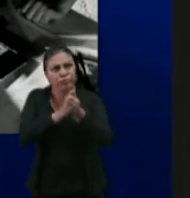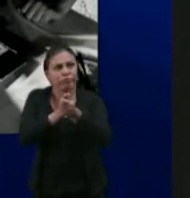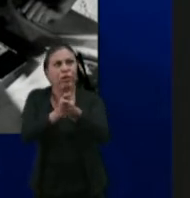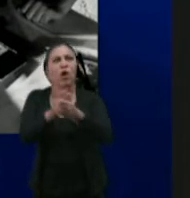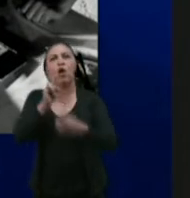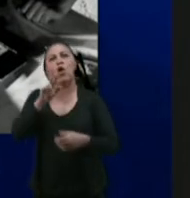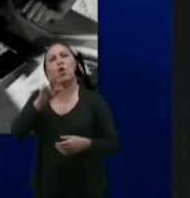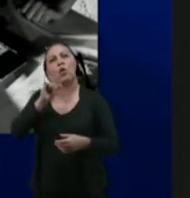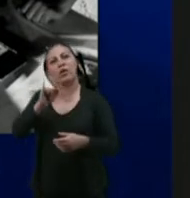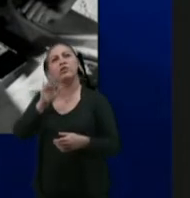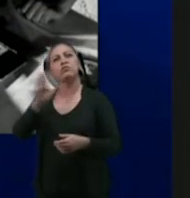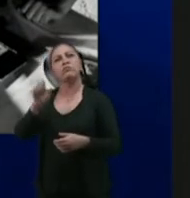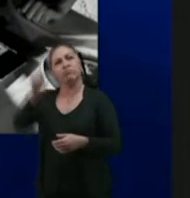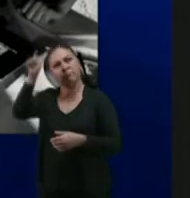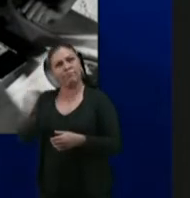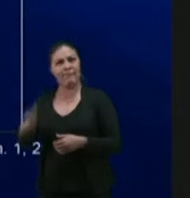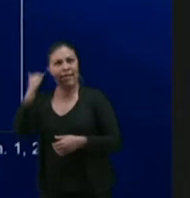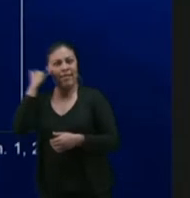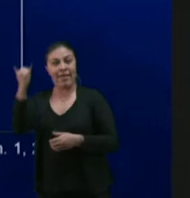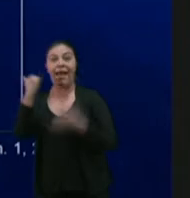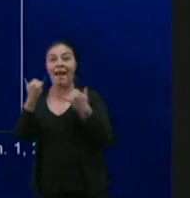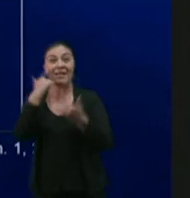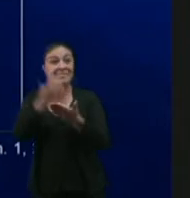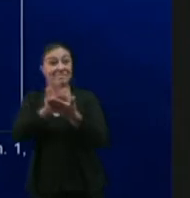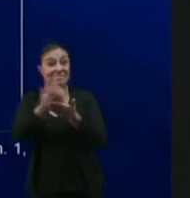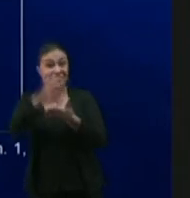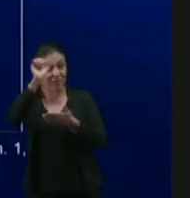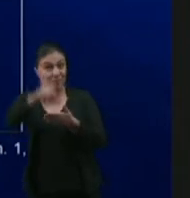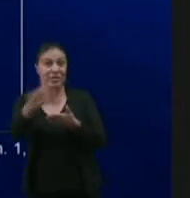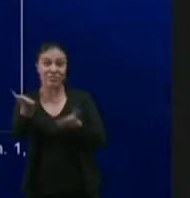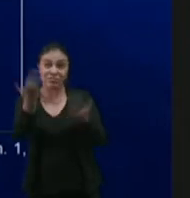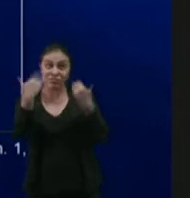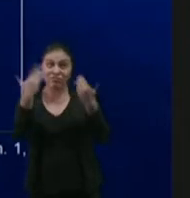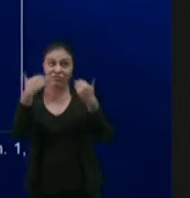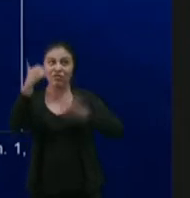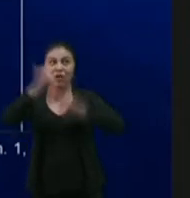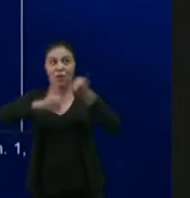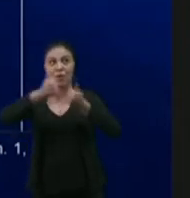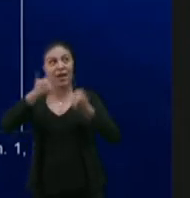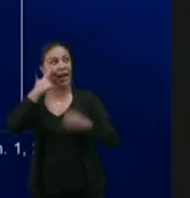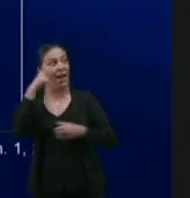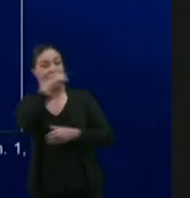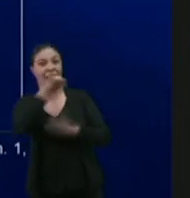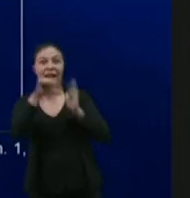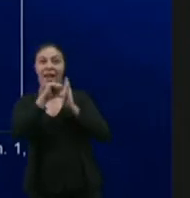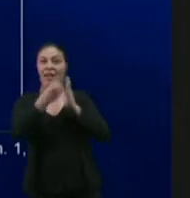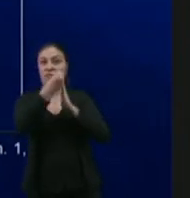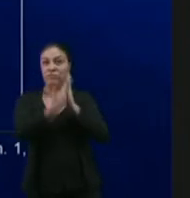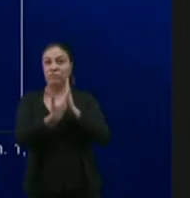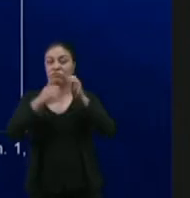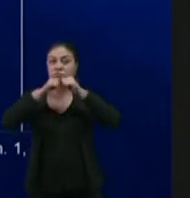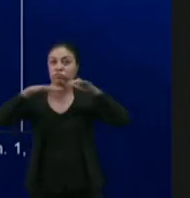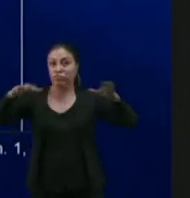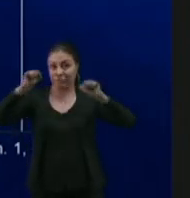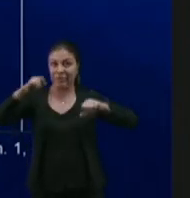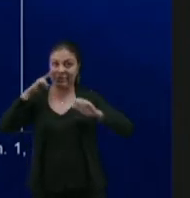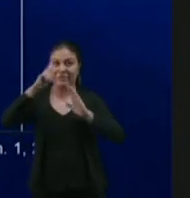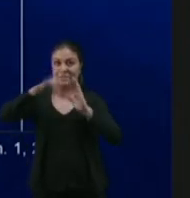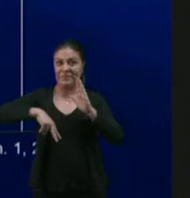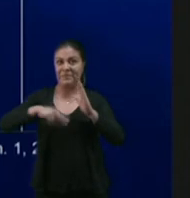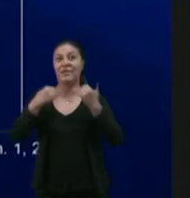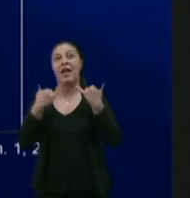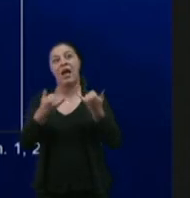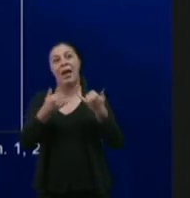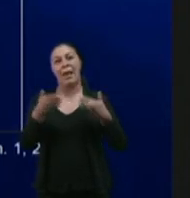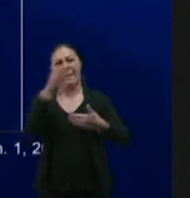y les recomiendo a todos este artículo de que publiqué en TechCrunch. Quiero dar un paso atrás, si puedo, y